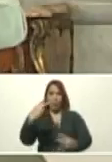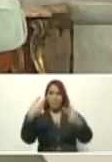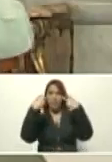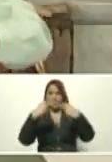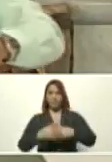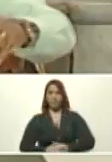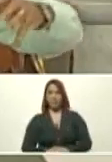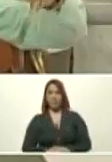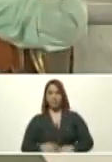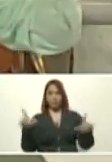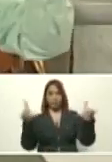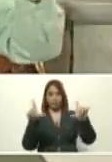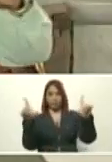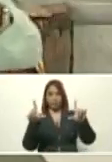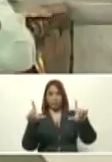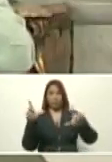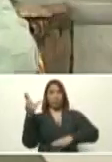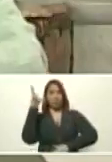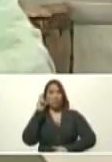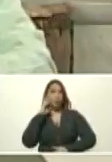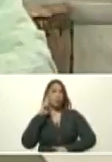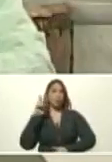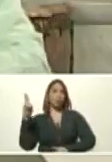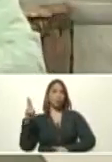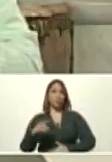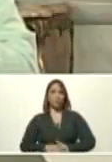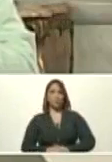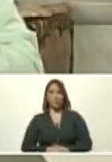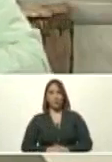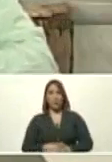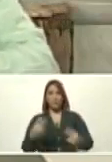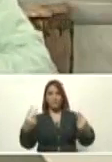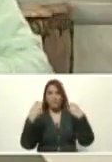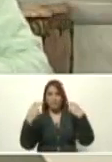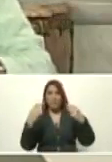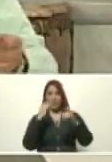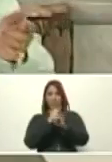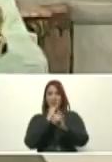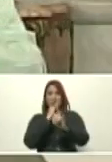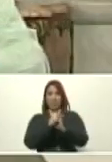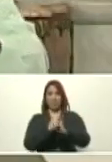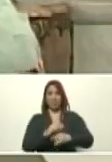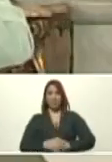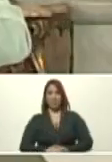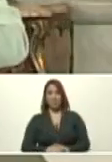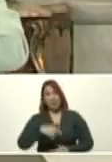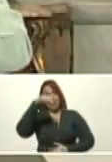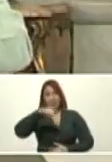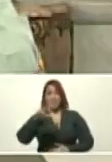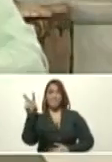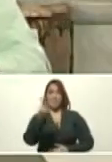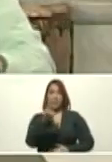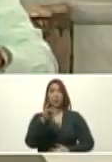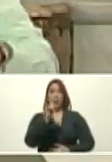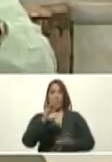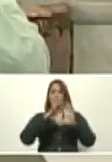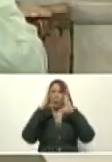por televisión, que nos escuchan por radio, que nos ven por las redes sociales, aquí en Venezuela y en el